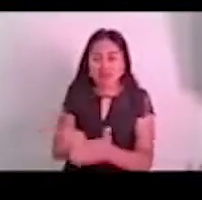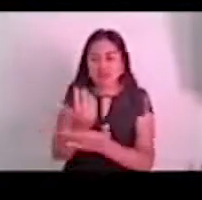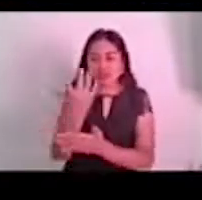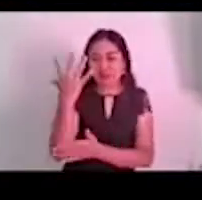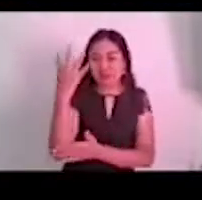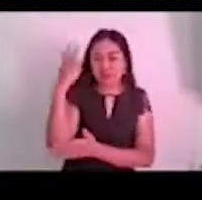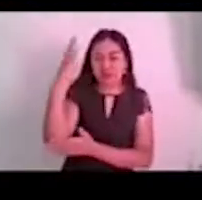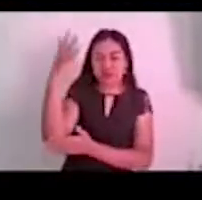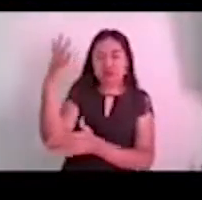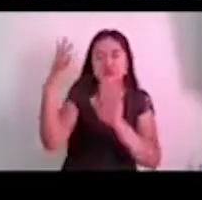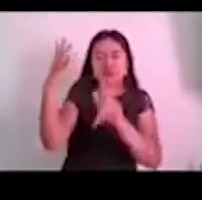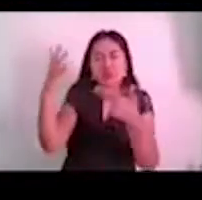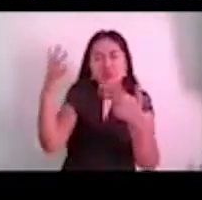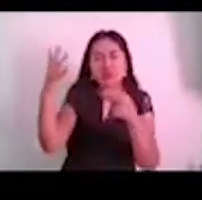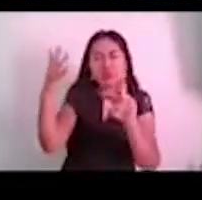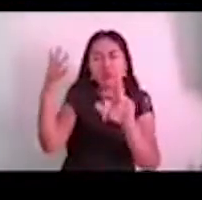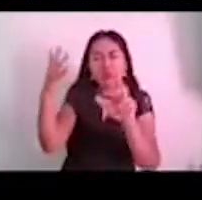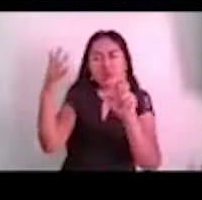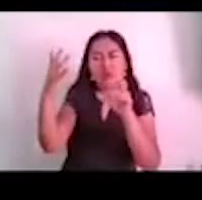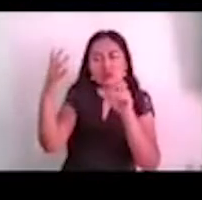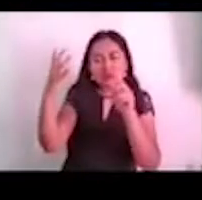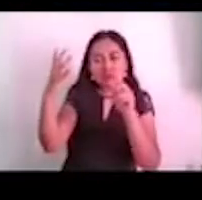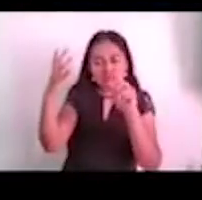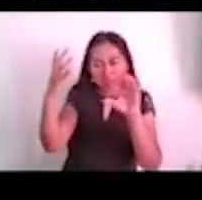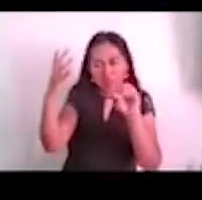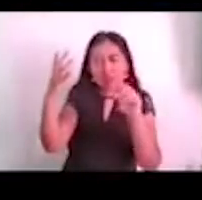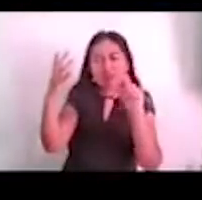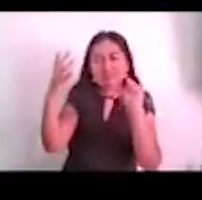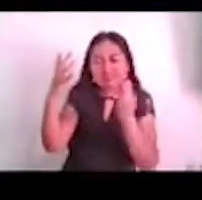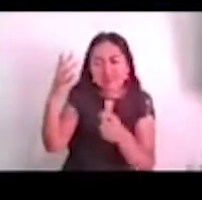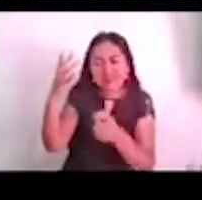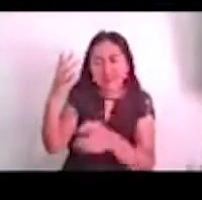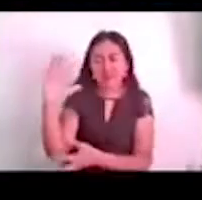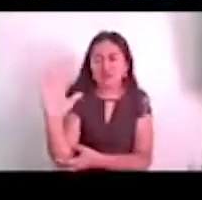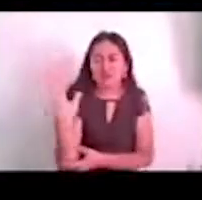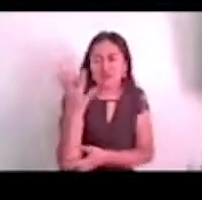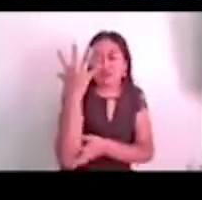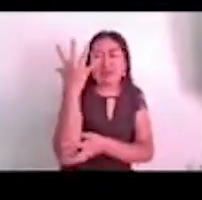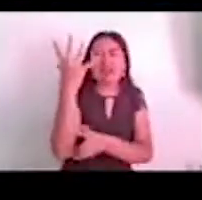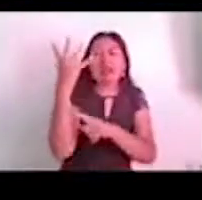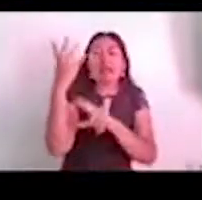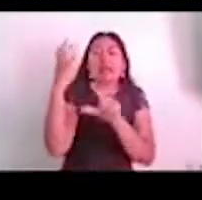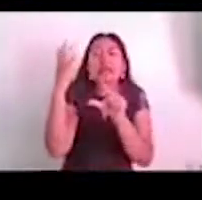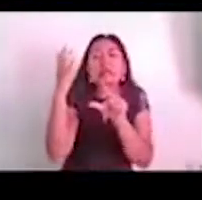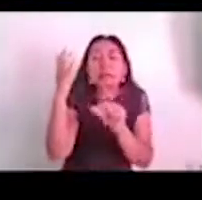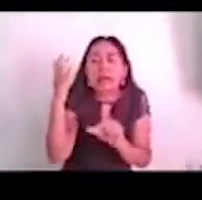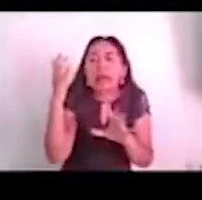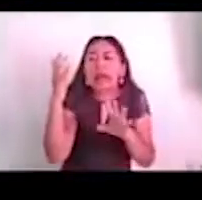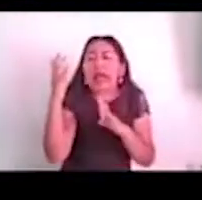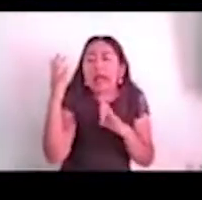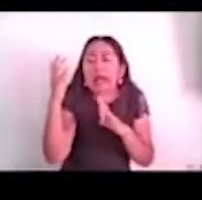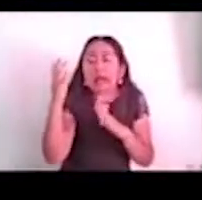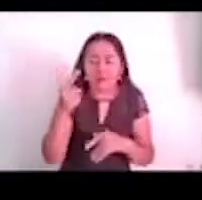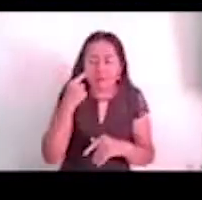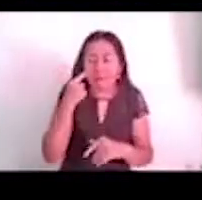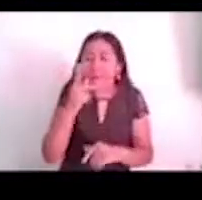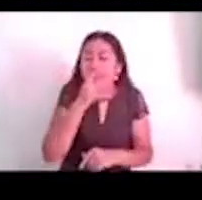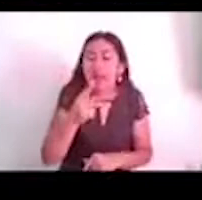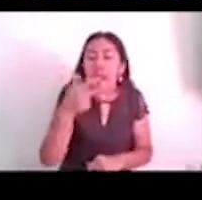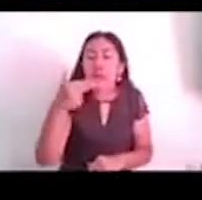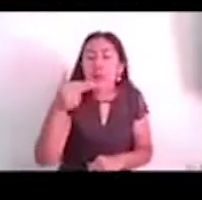significa en donde está el aguejote chiquito, el aguejotito. La palabra tzin es